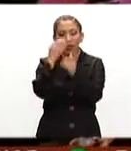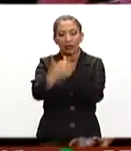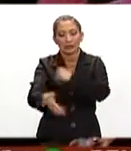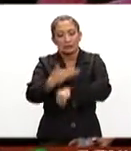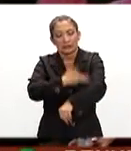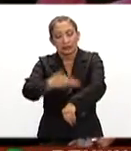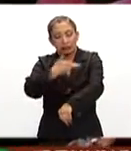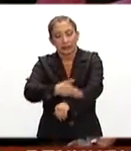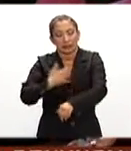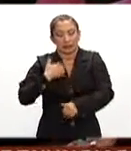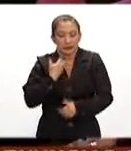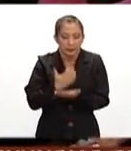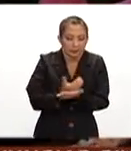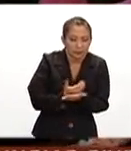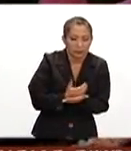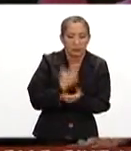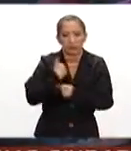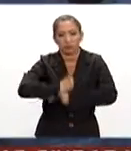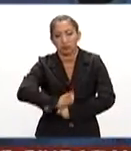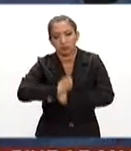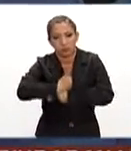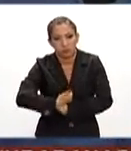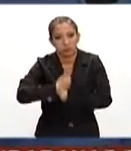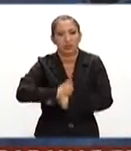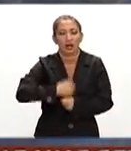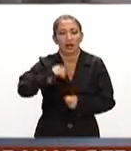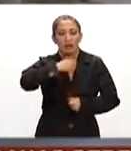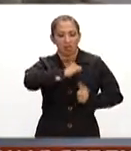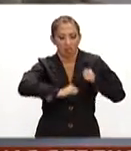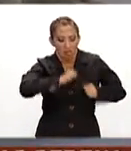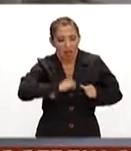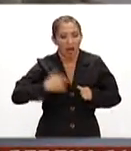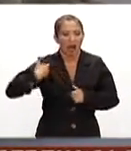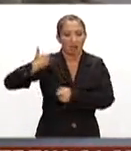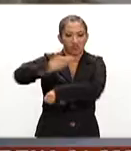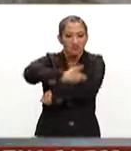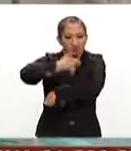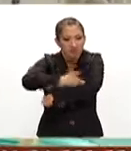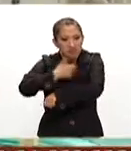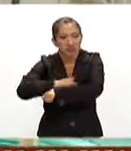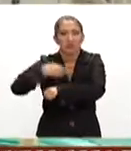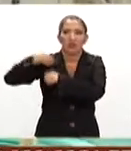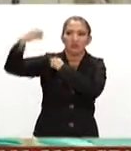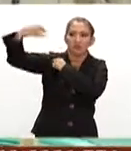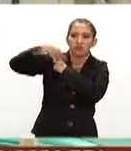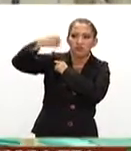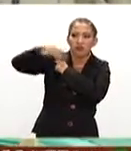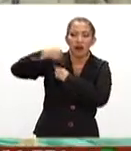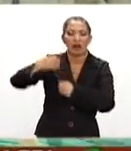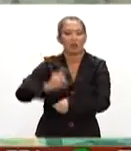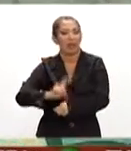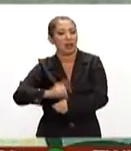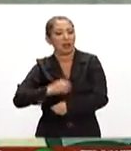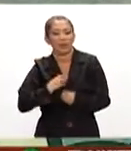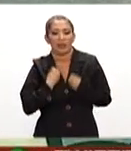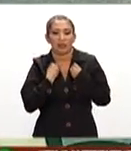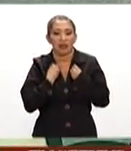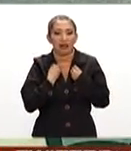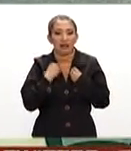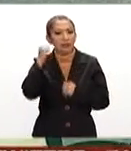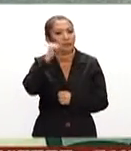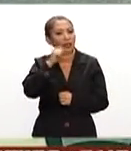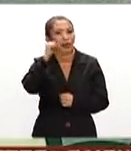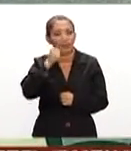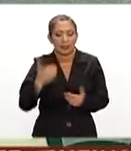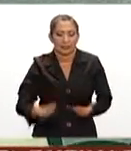de recuperación muchas veces tortuoso. Mastectomía, quimioterapia y radiación son palabras en su vida diaria. Siempre es